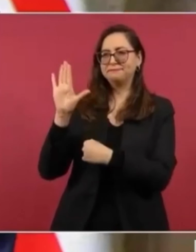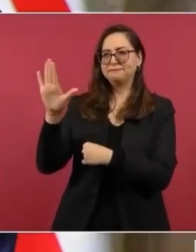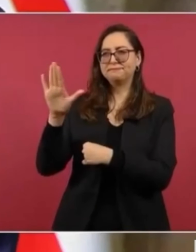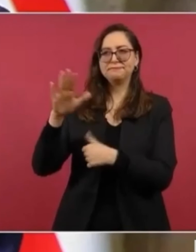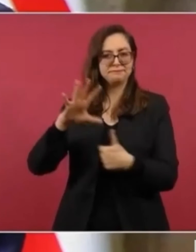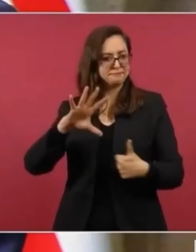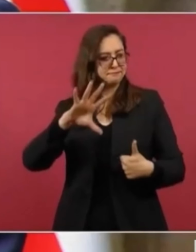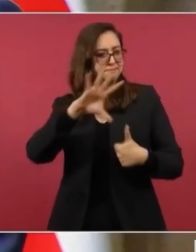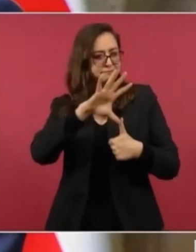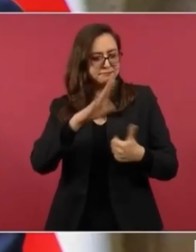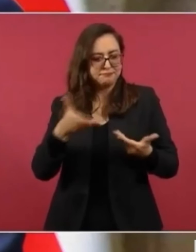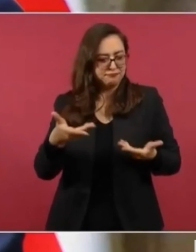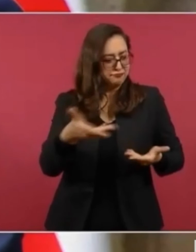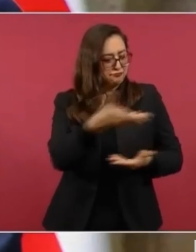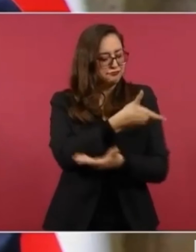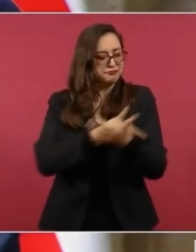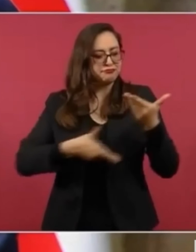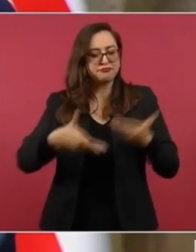autosuficientes,